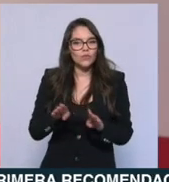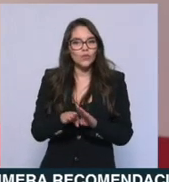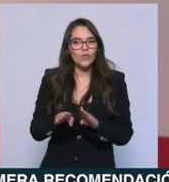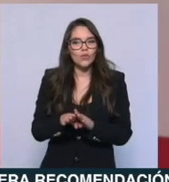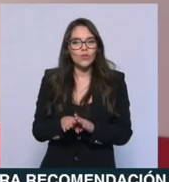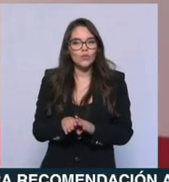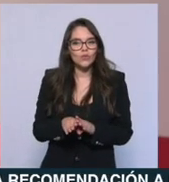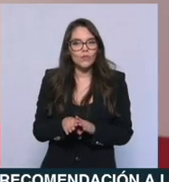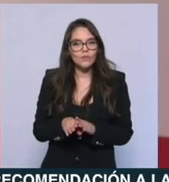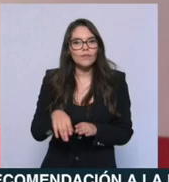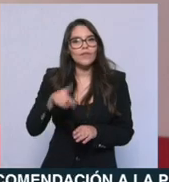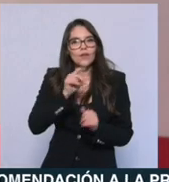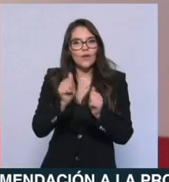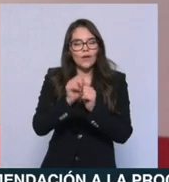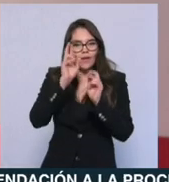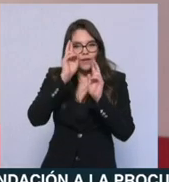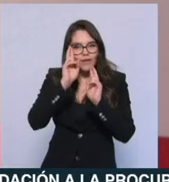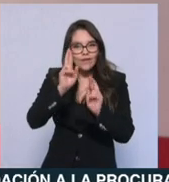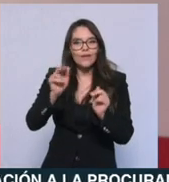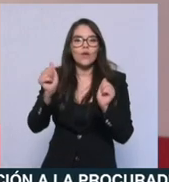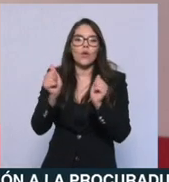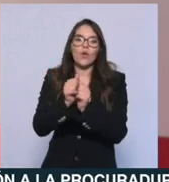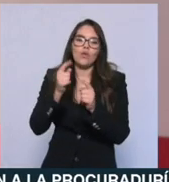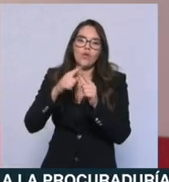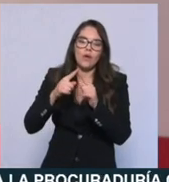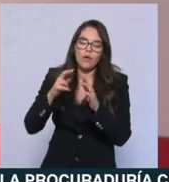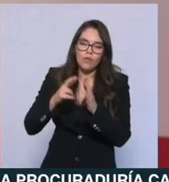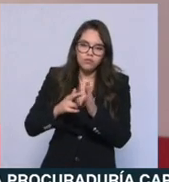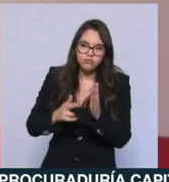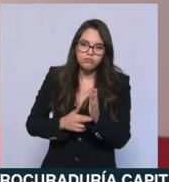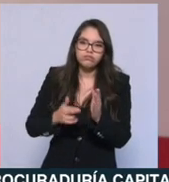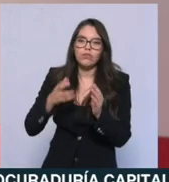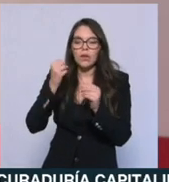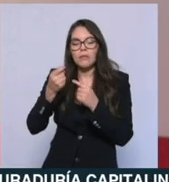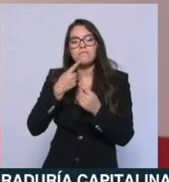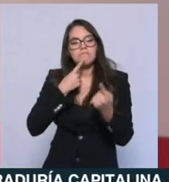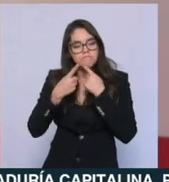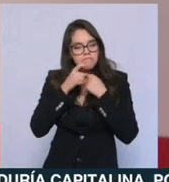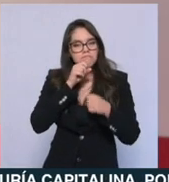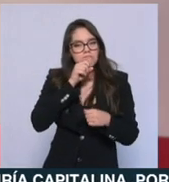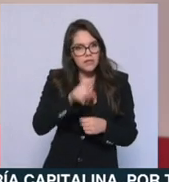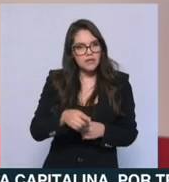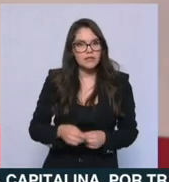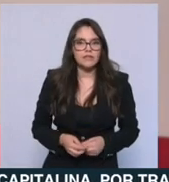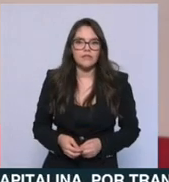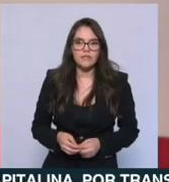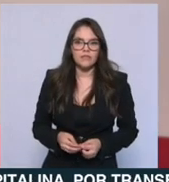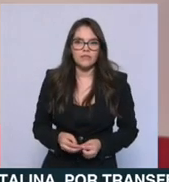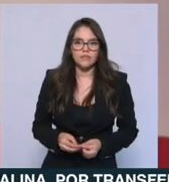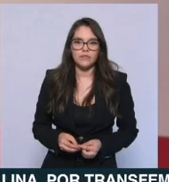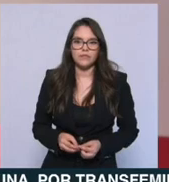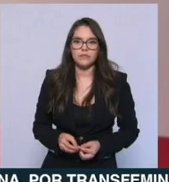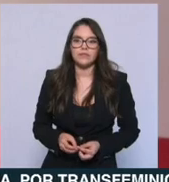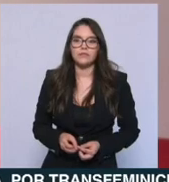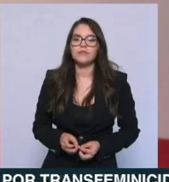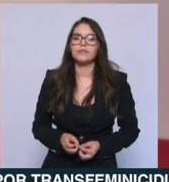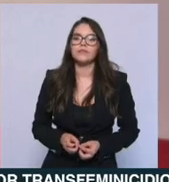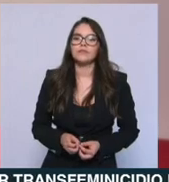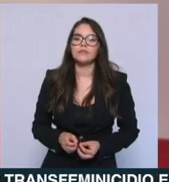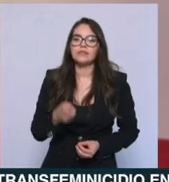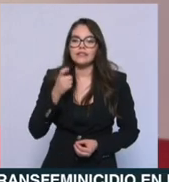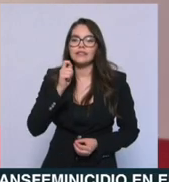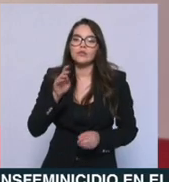forma civilizada, a través de las urnas y a través del diálogo. Queremos diálogo. Eso es la